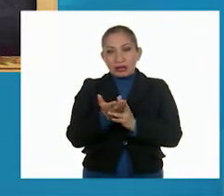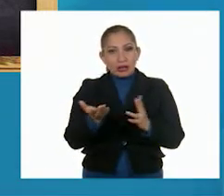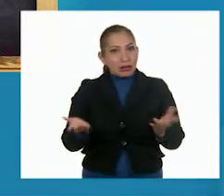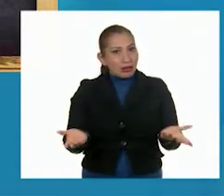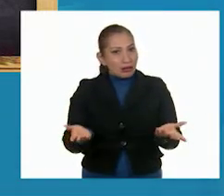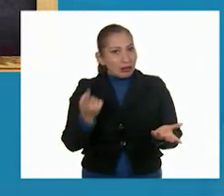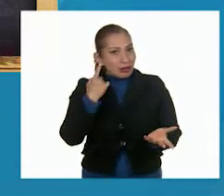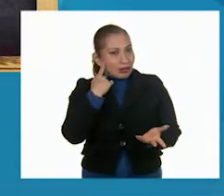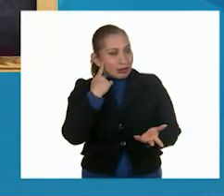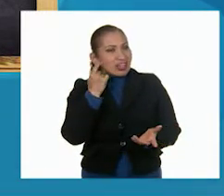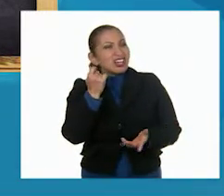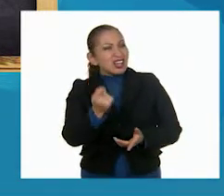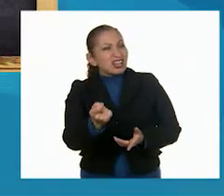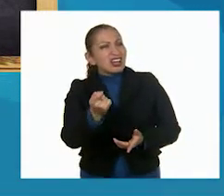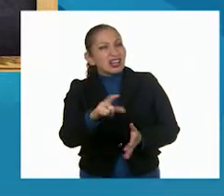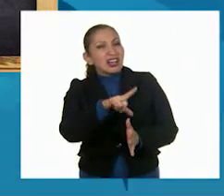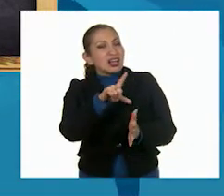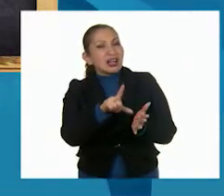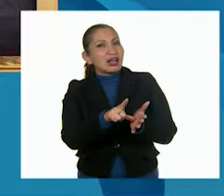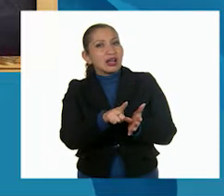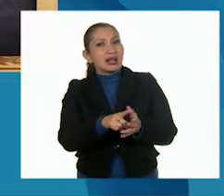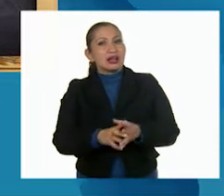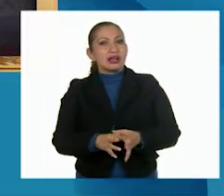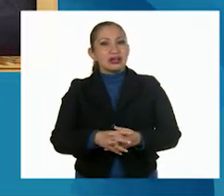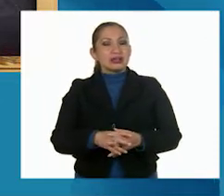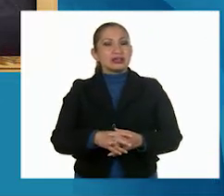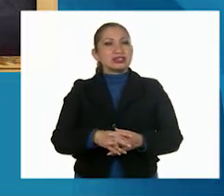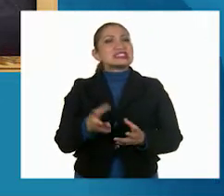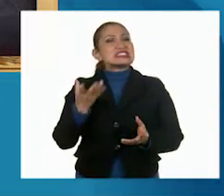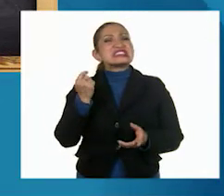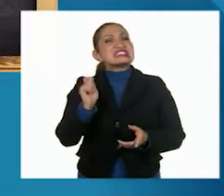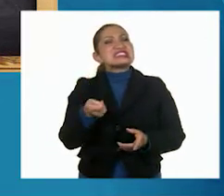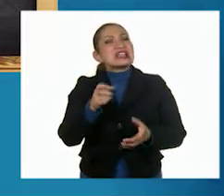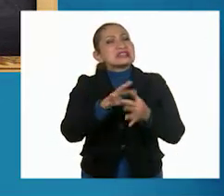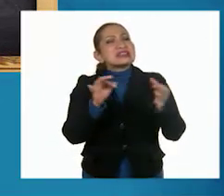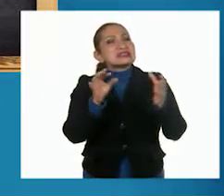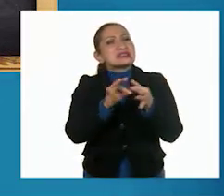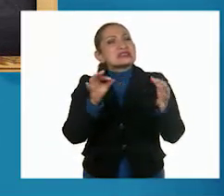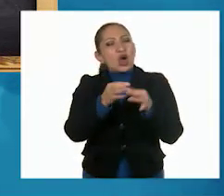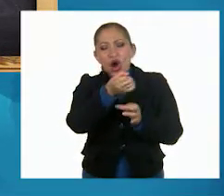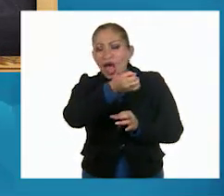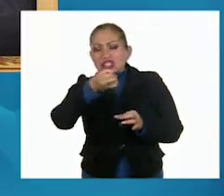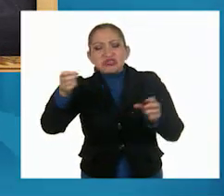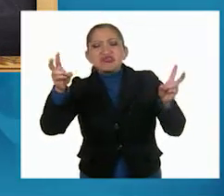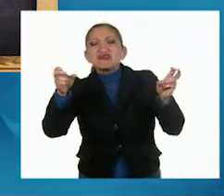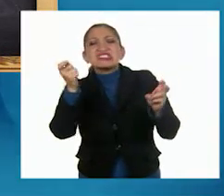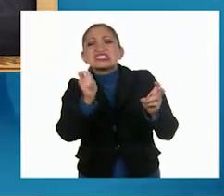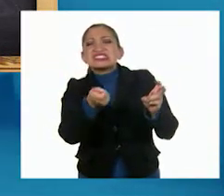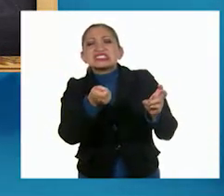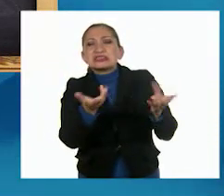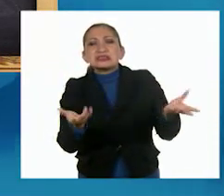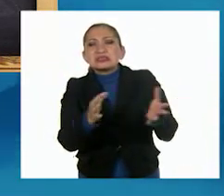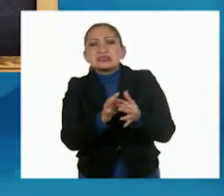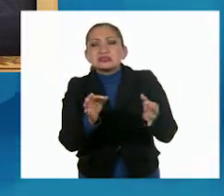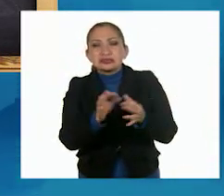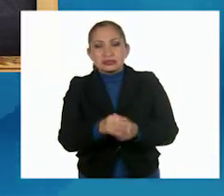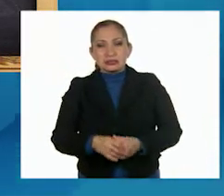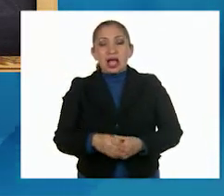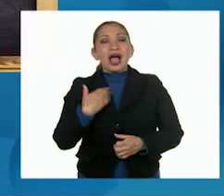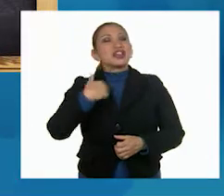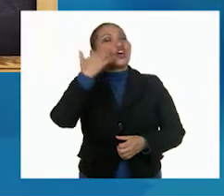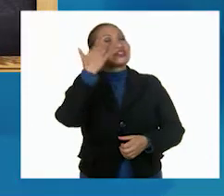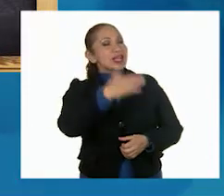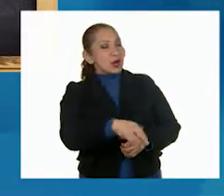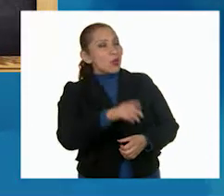Claro. ¿Y qué querrá darnos a entender este refrán? ¿Cuál será su significado? Ya entendí, maestra, por qué mi mamá